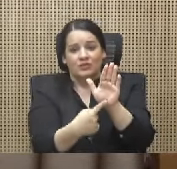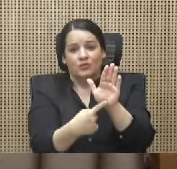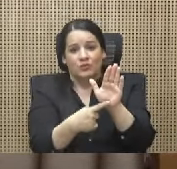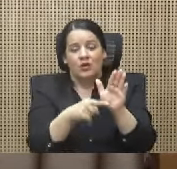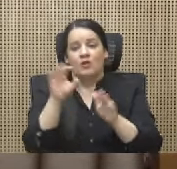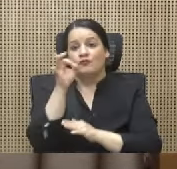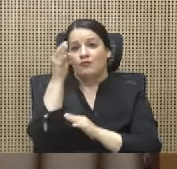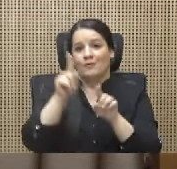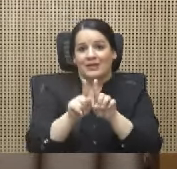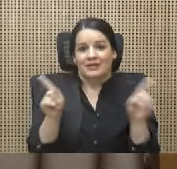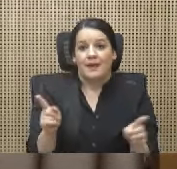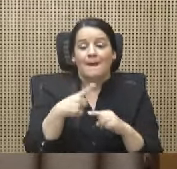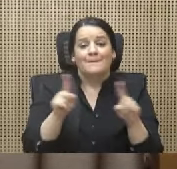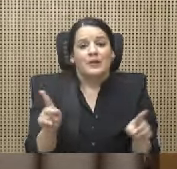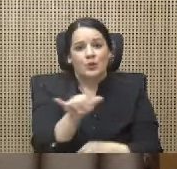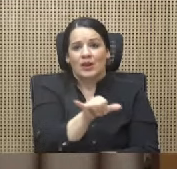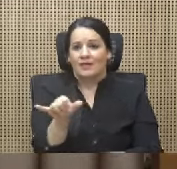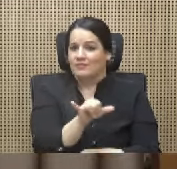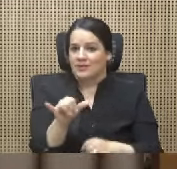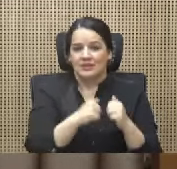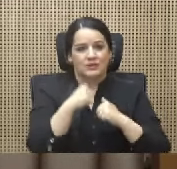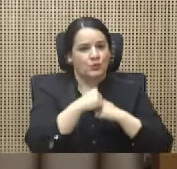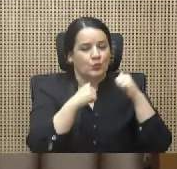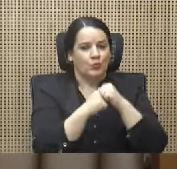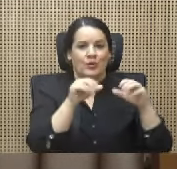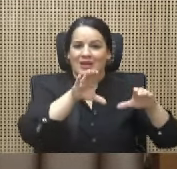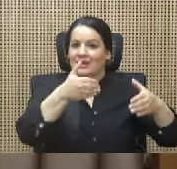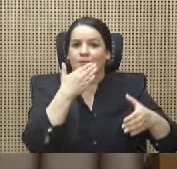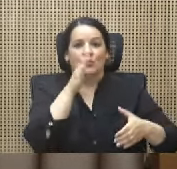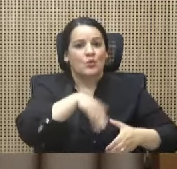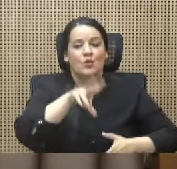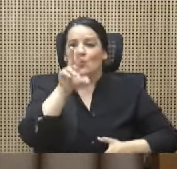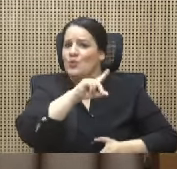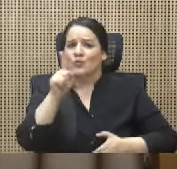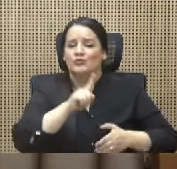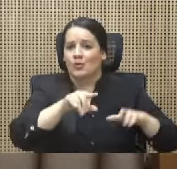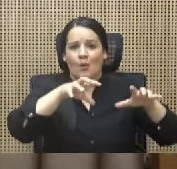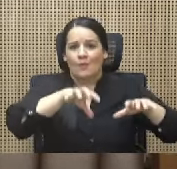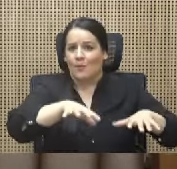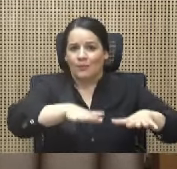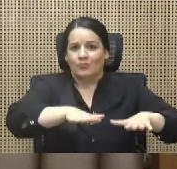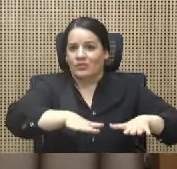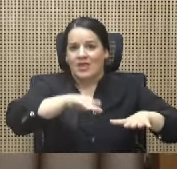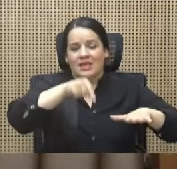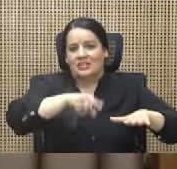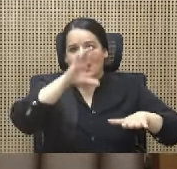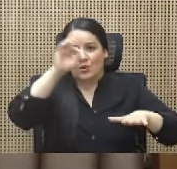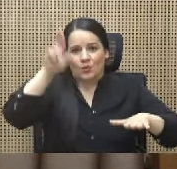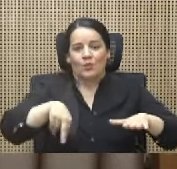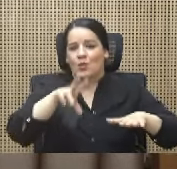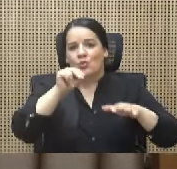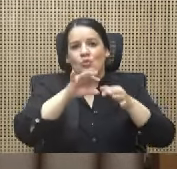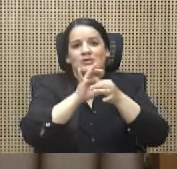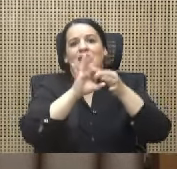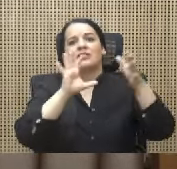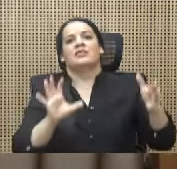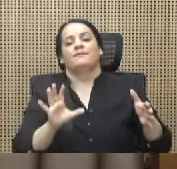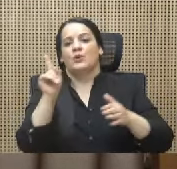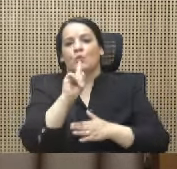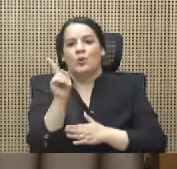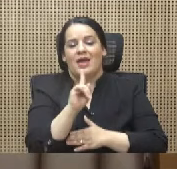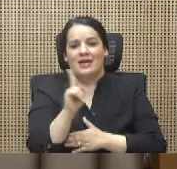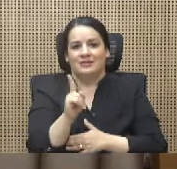manera, las estructuras del crimen organizado ya no son domésticas, no son estructuras desvinculadas